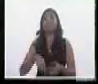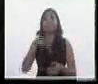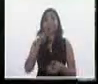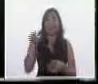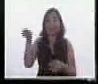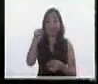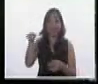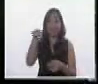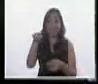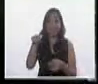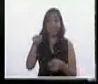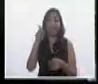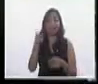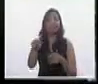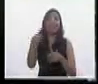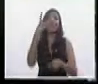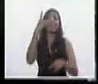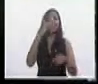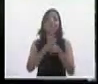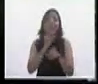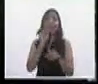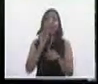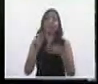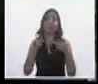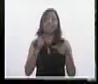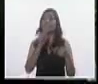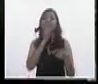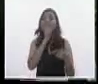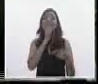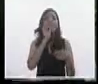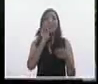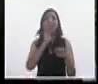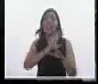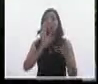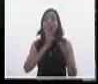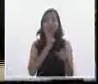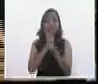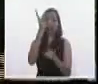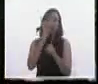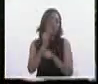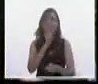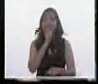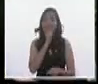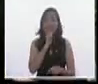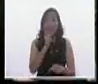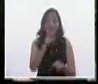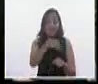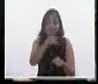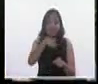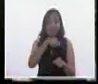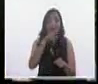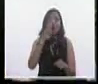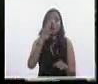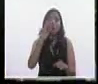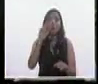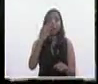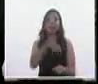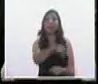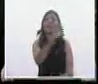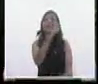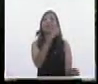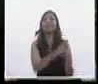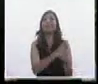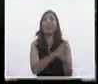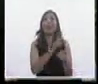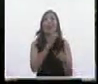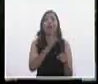muchachos es la primera generación todavía no egresan todavía no egresan es la primera generación que egresar de la Universidad de Guadalajara desde el